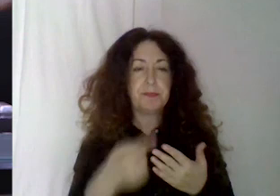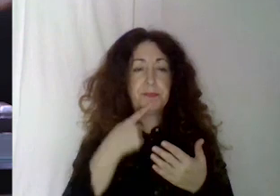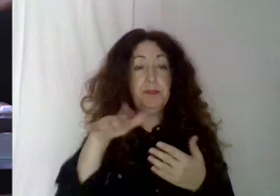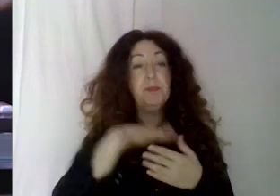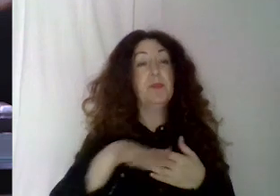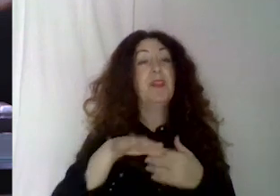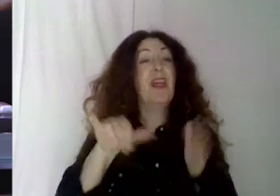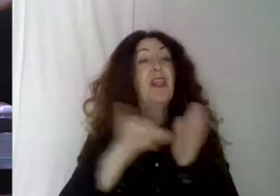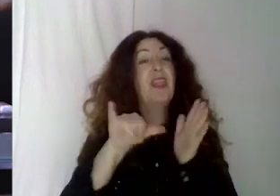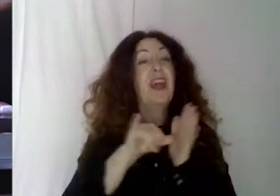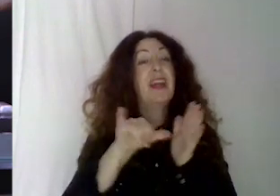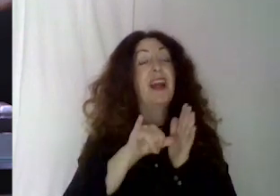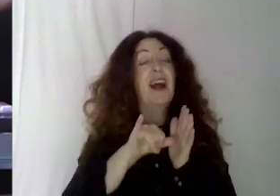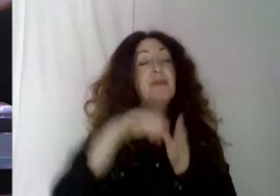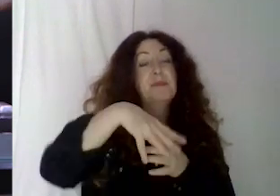Ambrosiana.